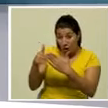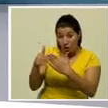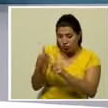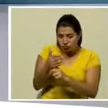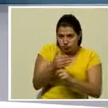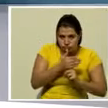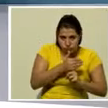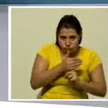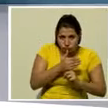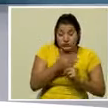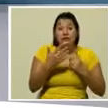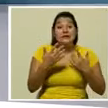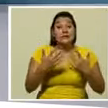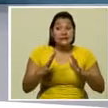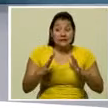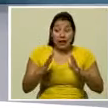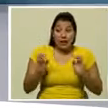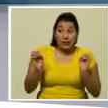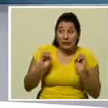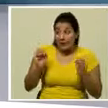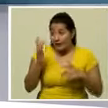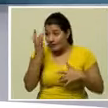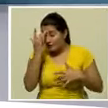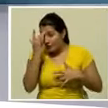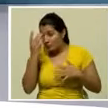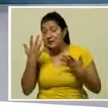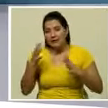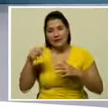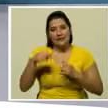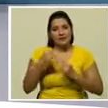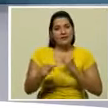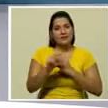funcionarios pudieron cambiar su turno laboral este fin de semana.